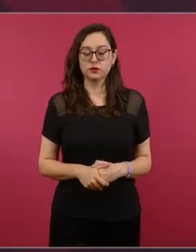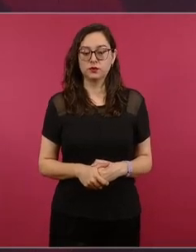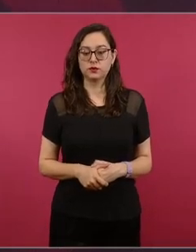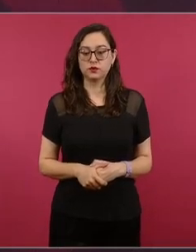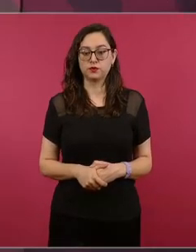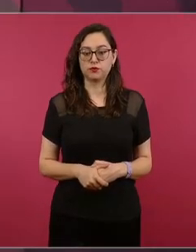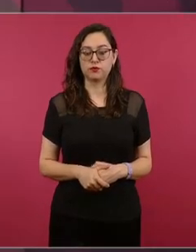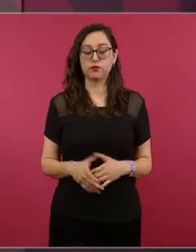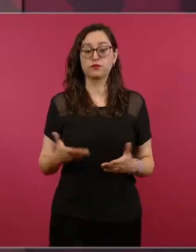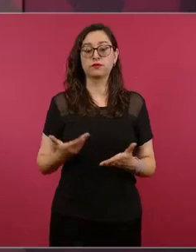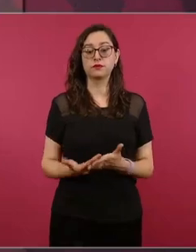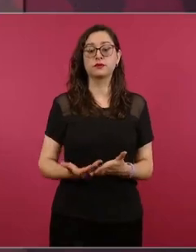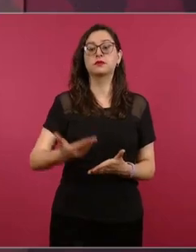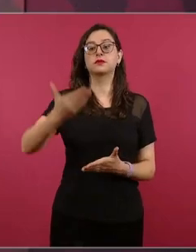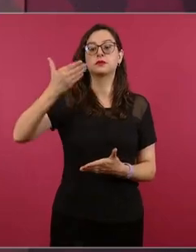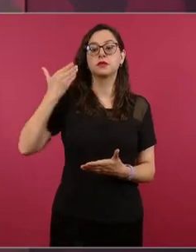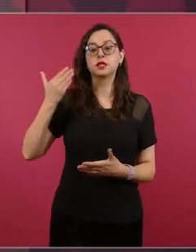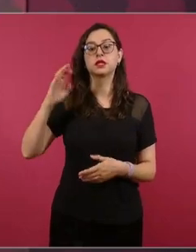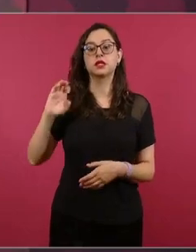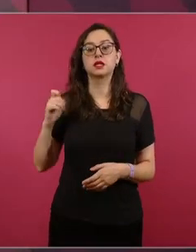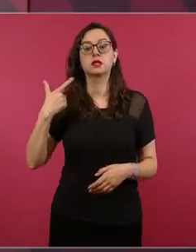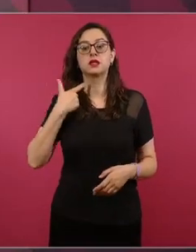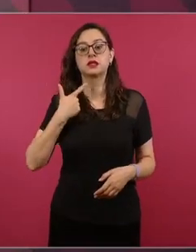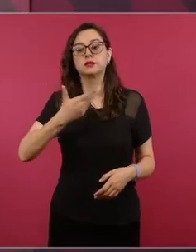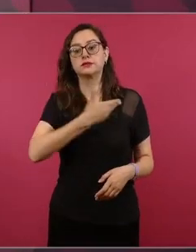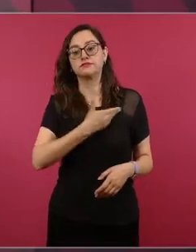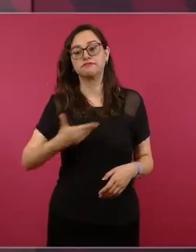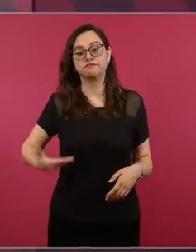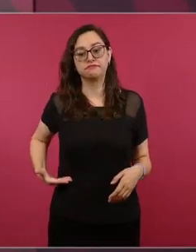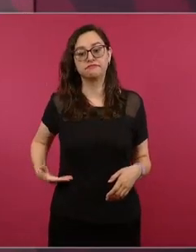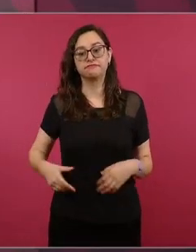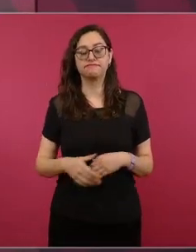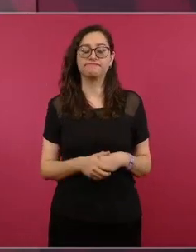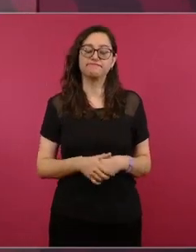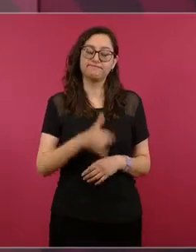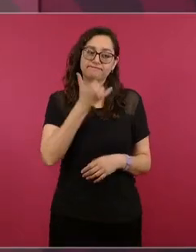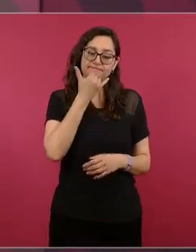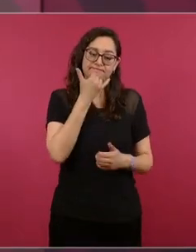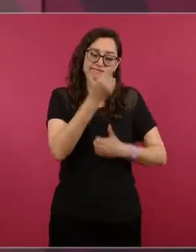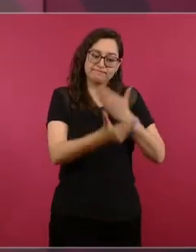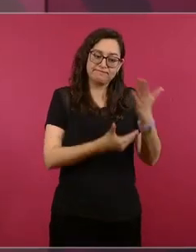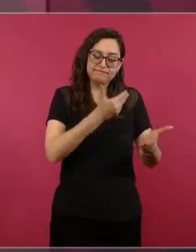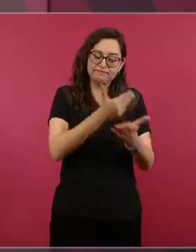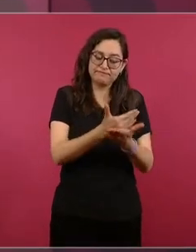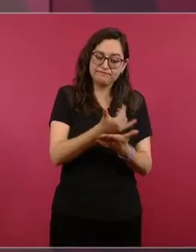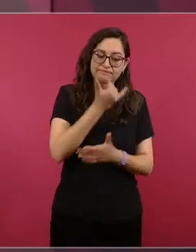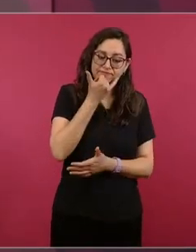y ofrezco disculpas, ¿no?, por decirlo, pero como hay tanta amnesia,